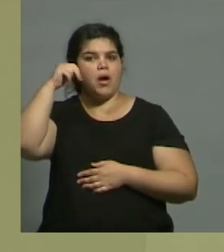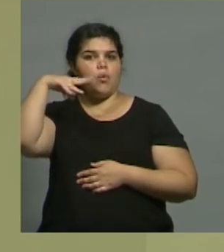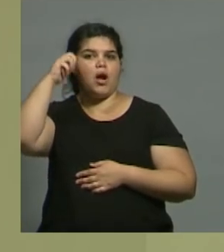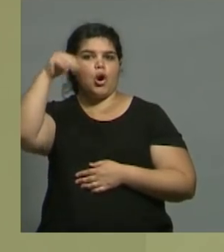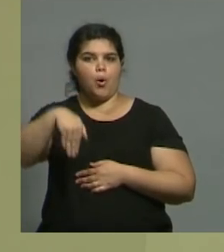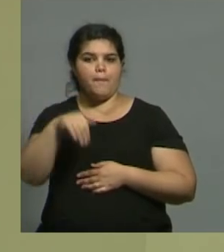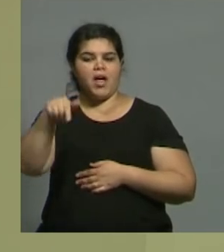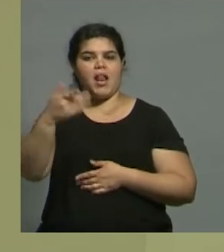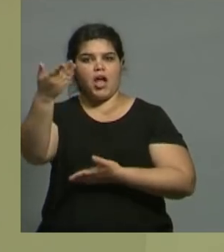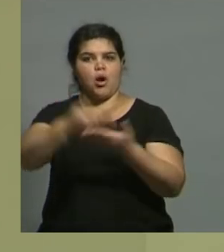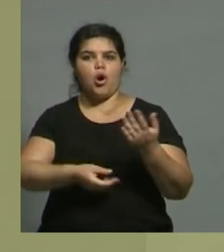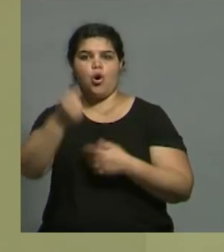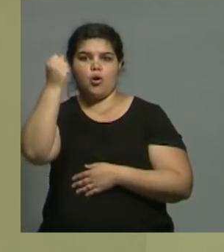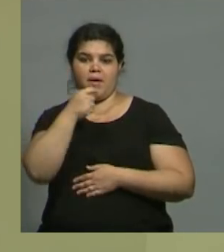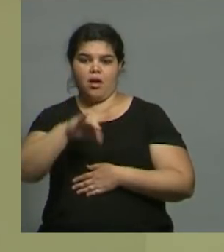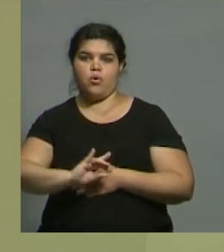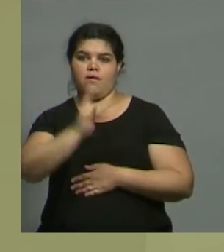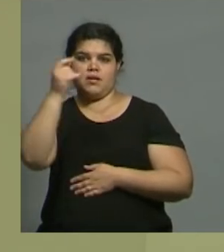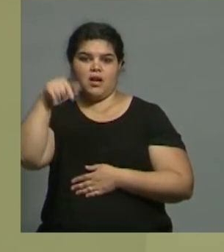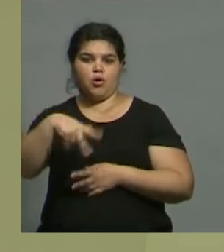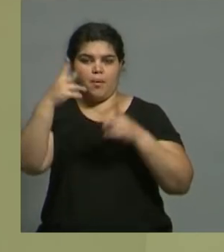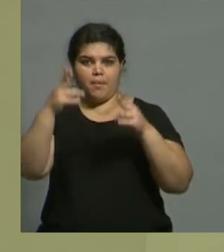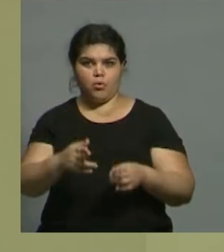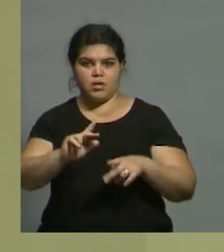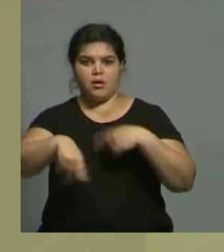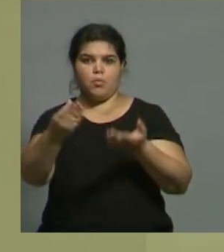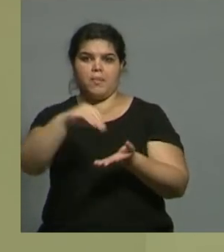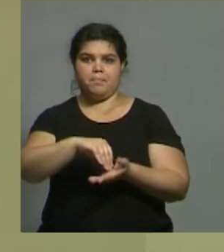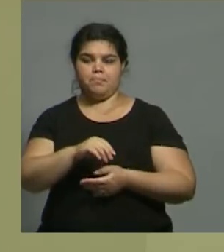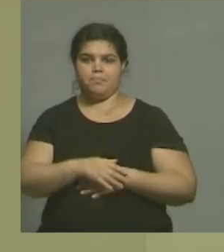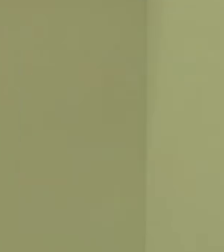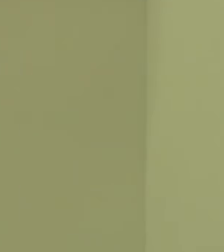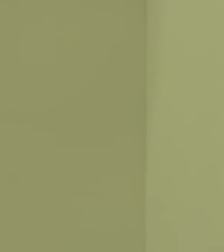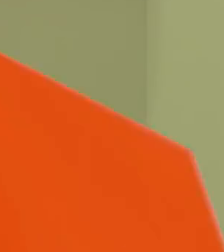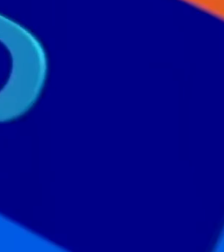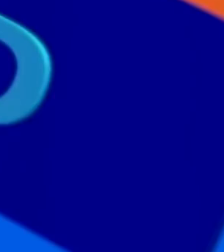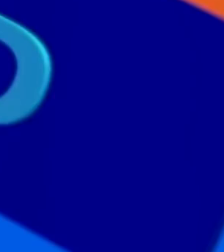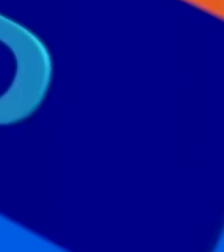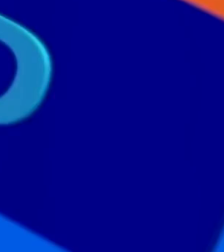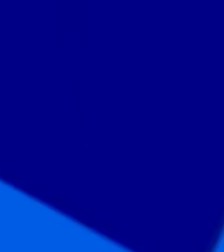columna de Economía aquí en Universidad. Hacemos una pequeña pausa y enseguida regresamos.